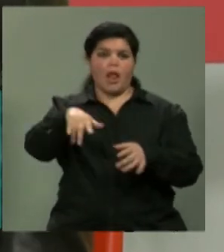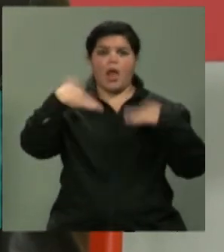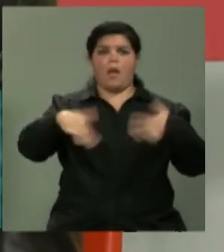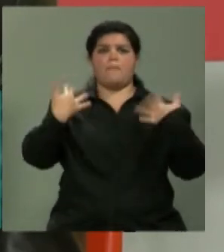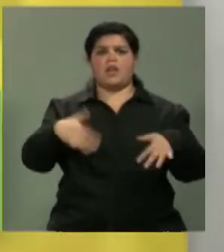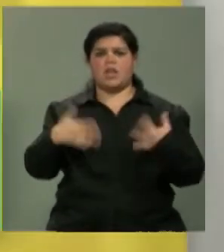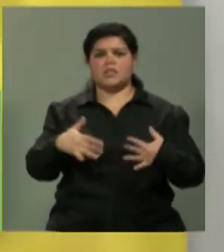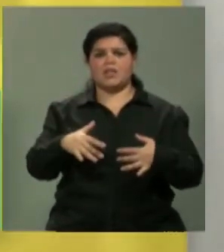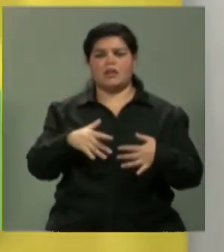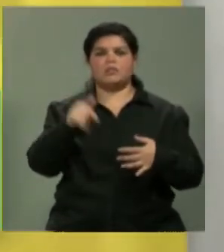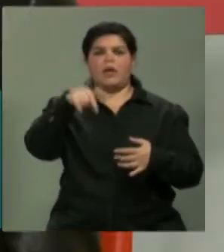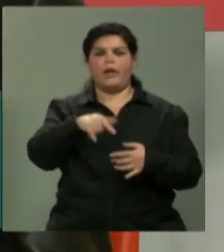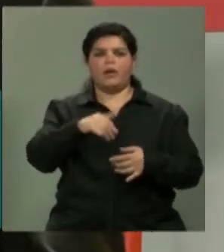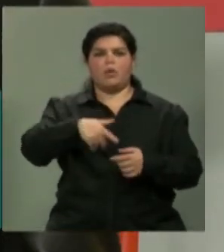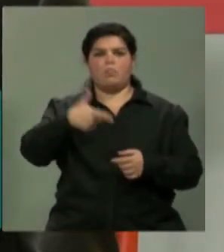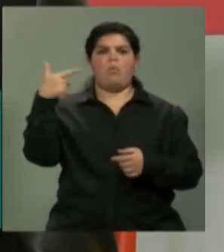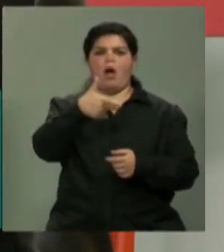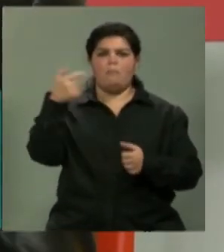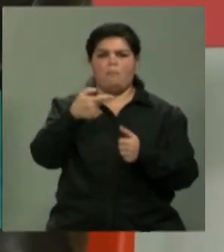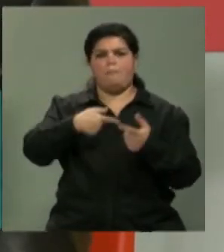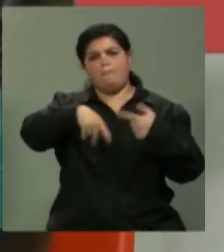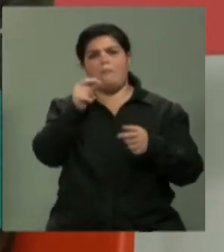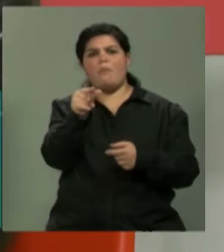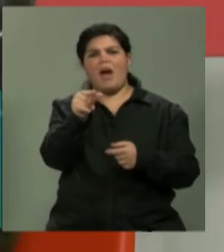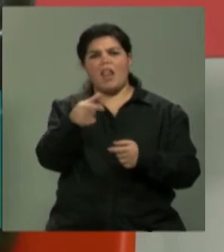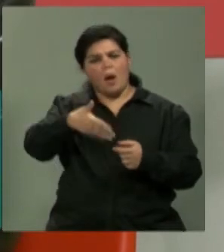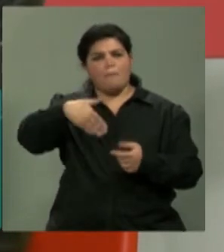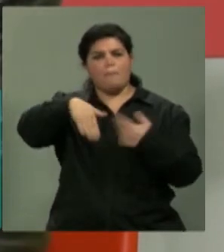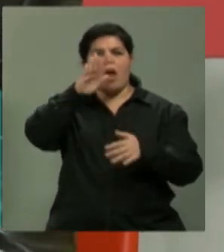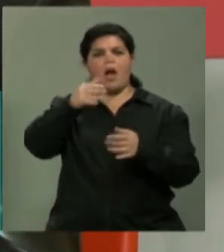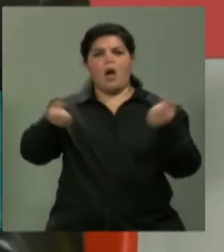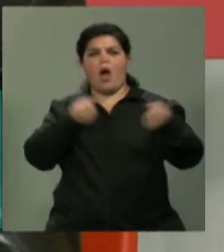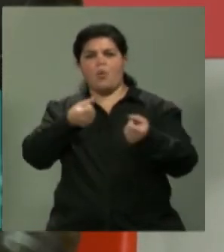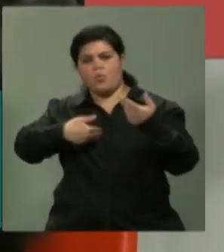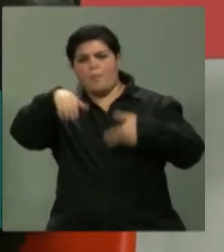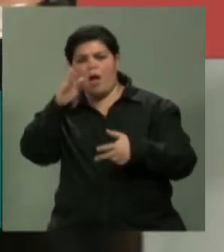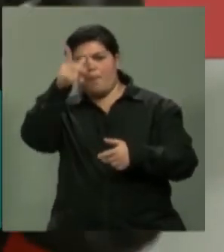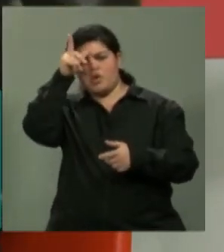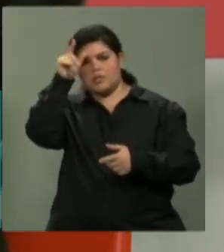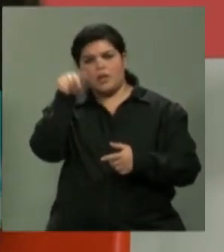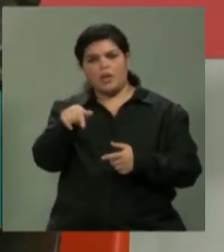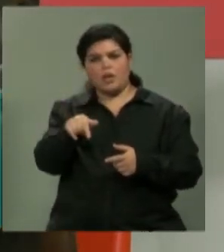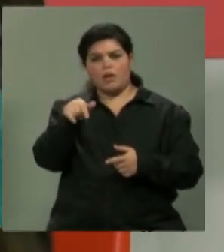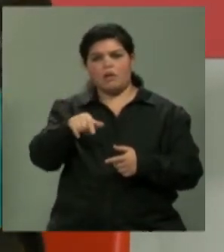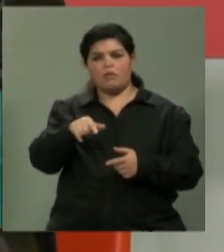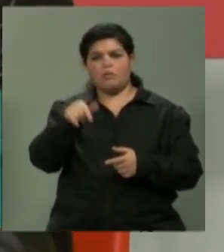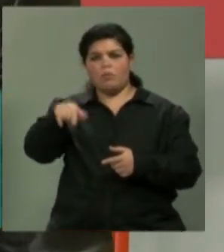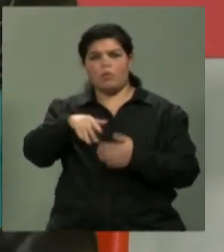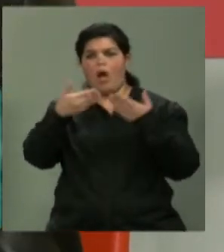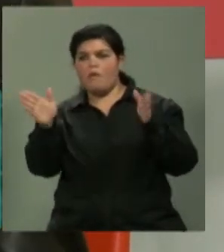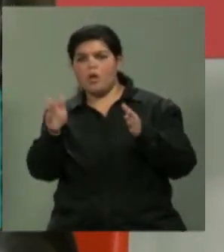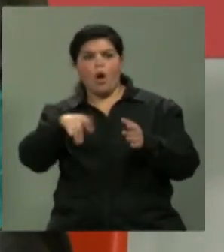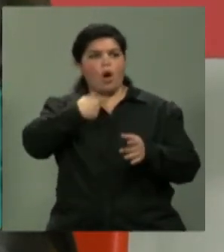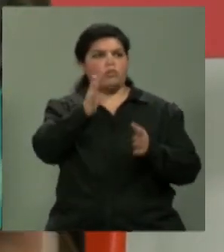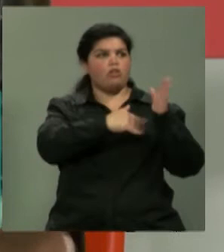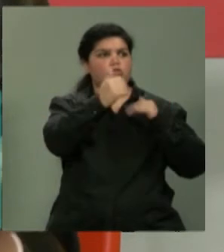más móviles, más balas, más... arregló uno, amplió la cárcel, ahora se está construyendo otra cárcel.